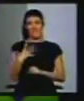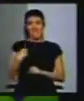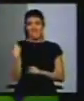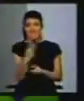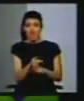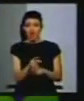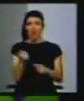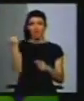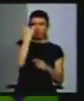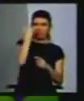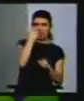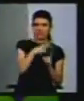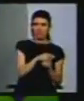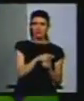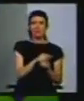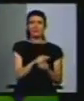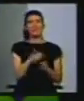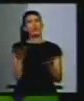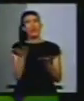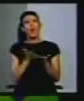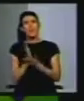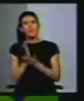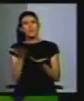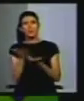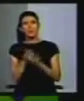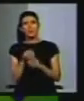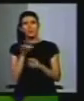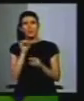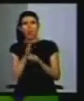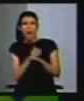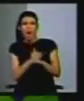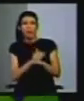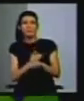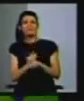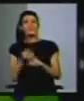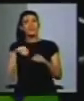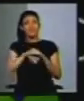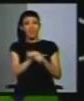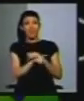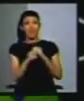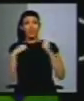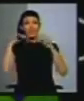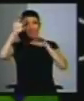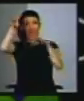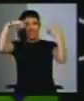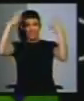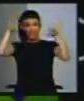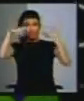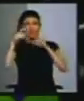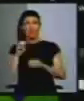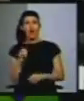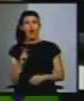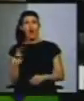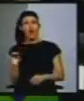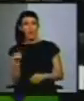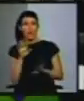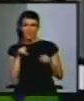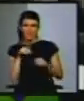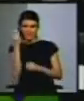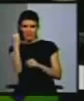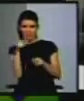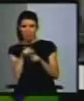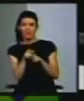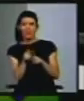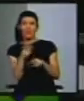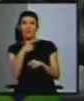hijo. Todo comenzó minutos antes con una pelea al interior de la discoteca Ovo del mismo casino el pasado